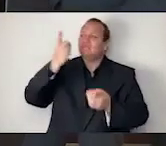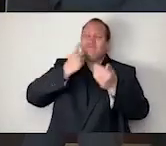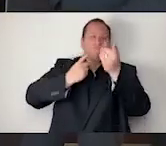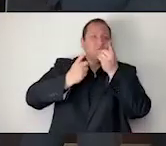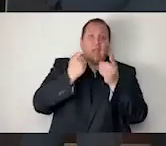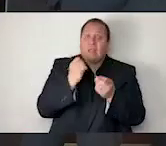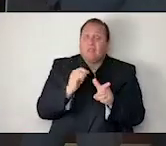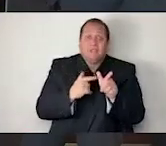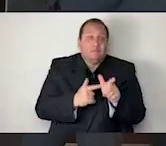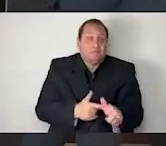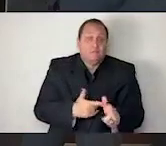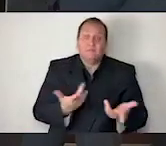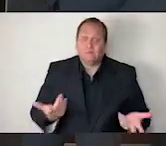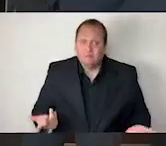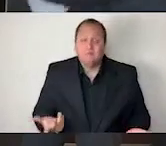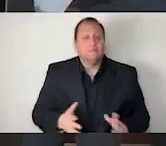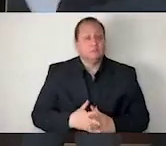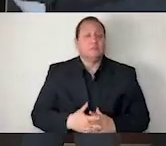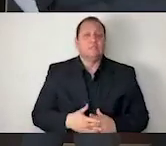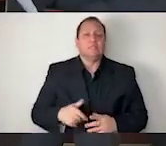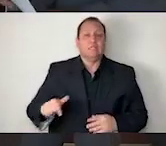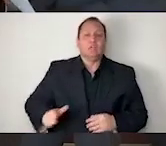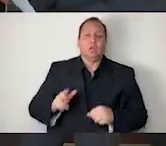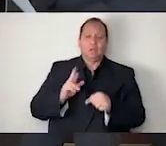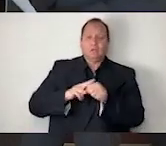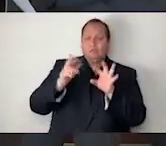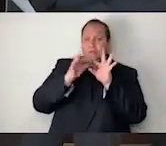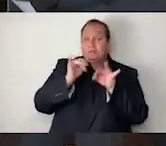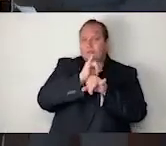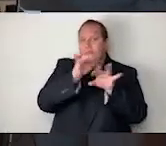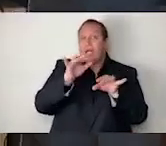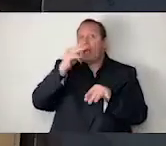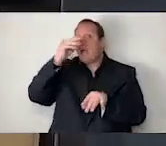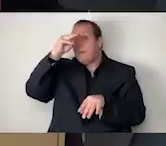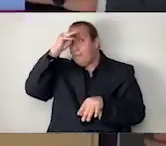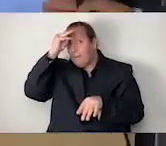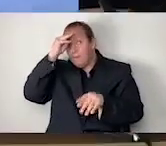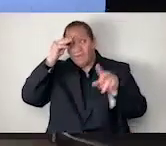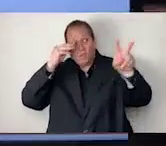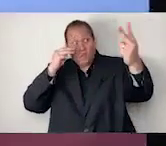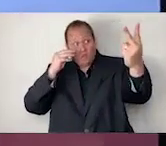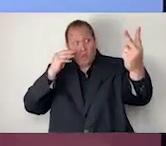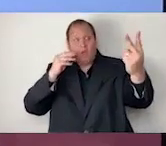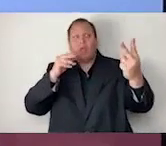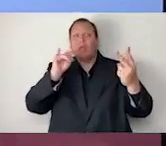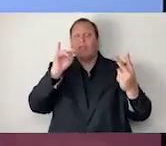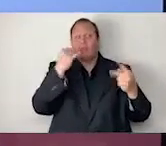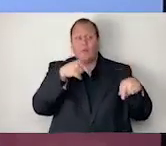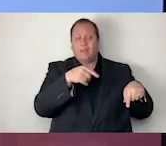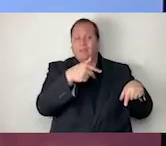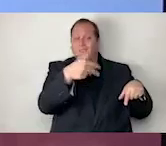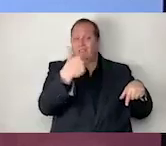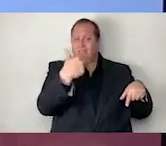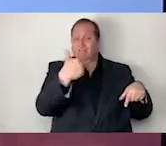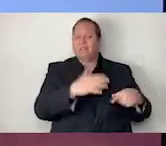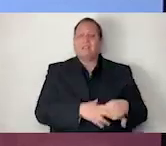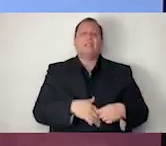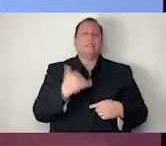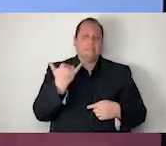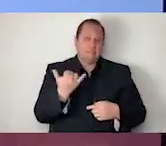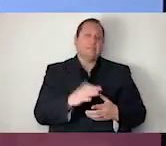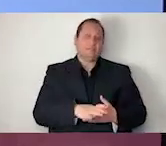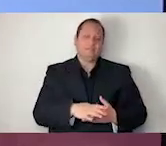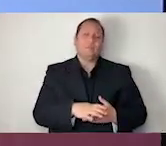gobernador vaya el informe mexicano y 2 tijuana 13 y estos fueron